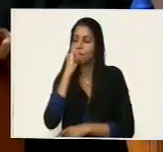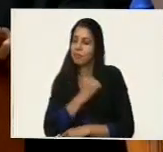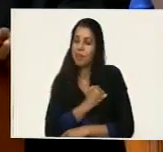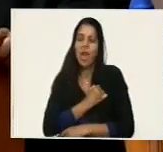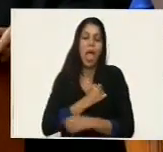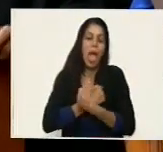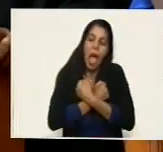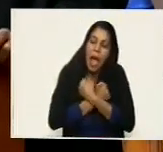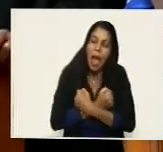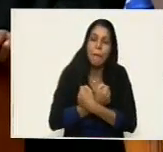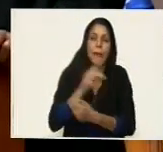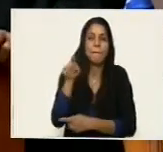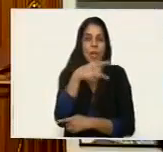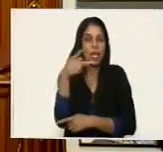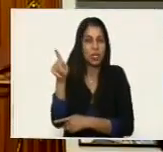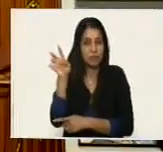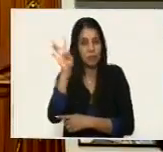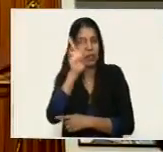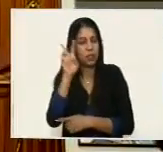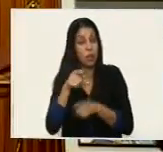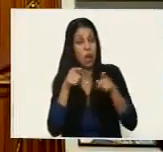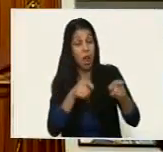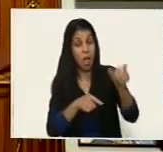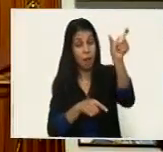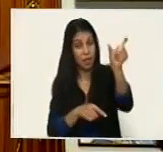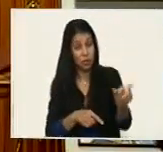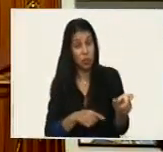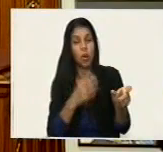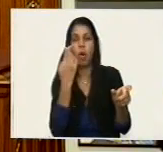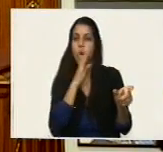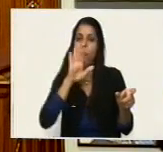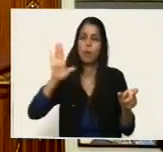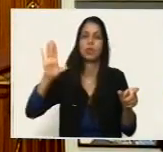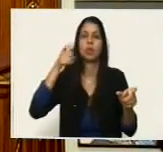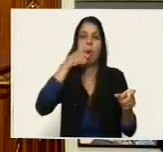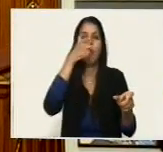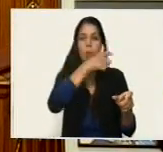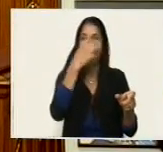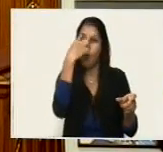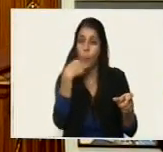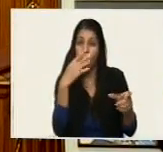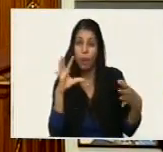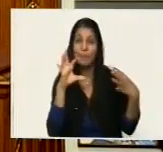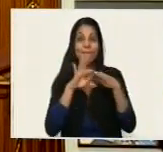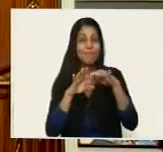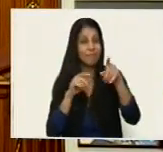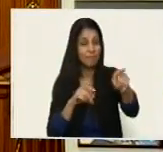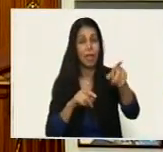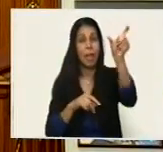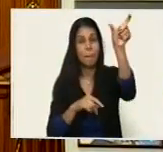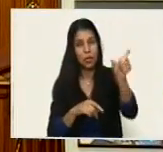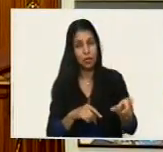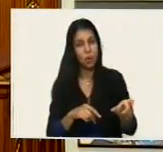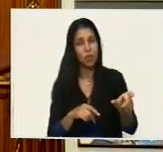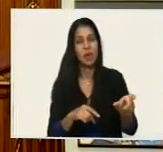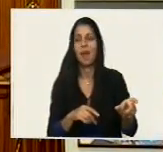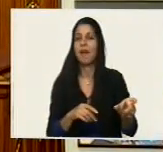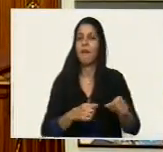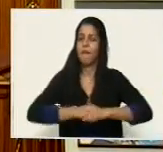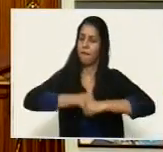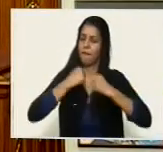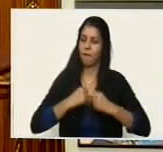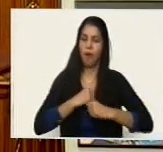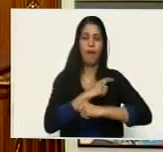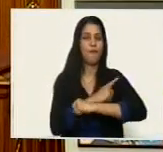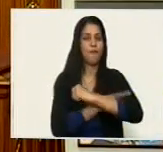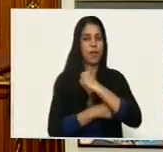patria, a un gran venezolano de un gran compromiso con su pueblo, a un gran venezolano que de manera firme a